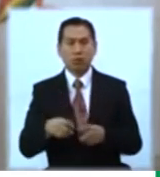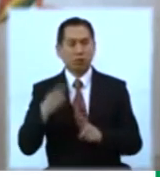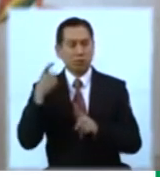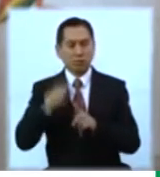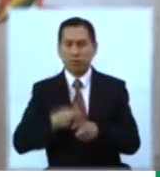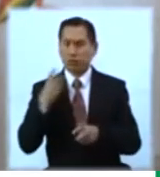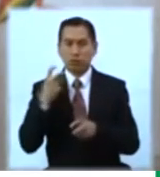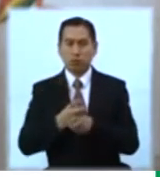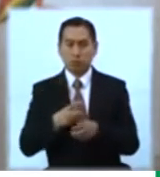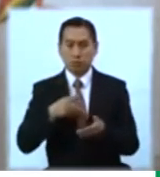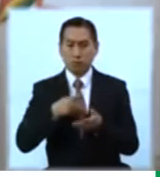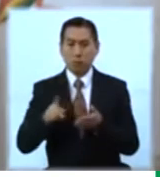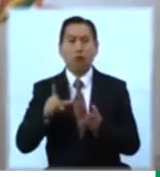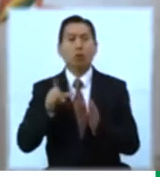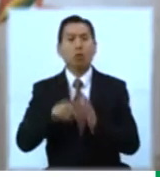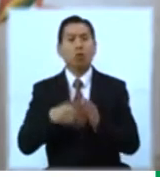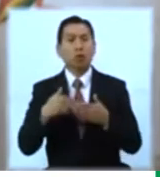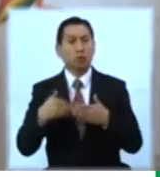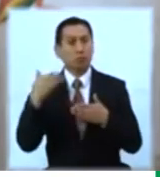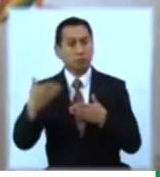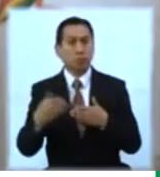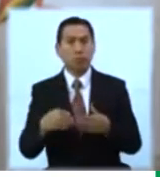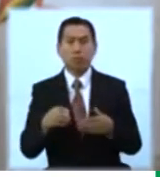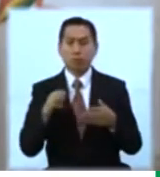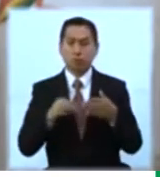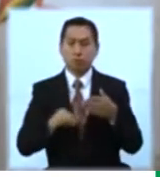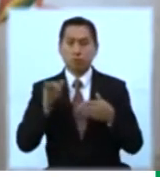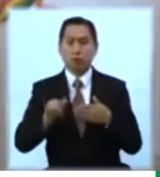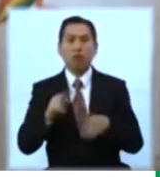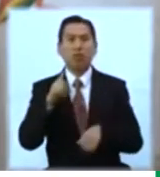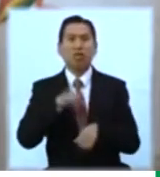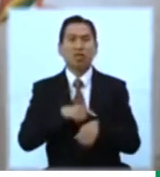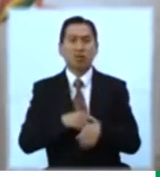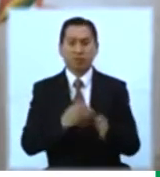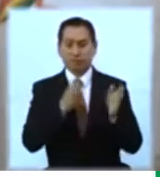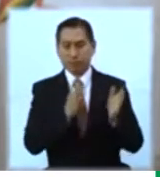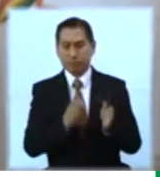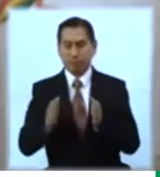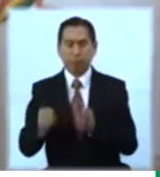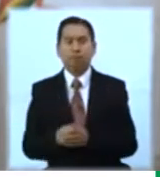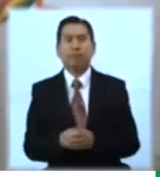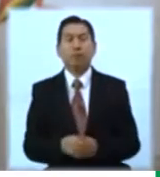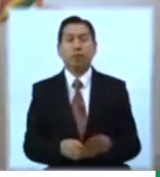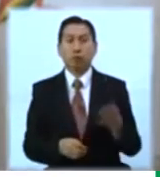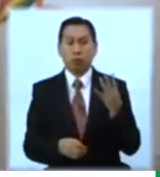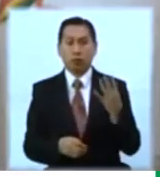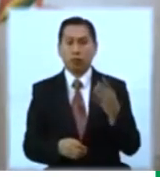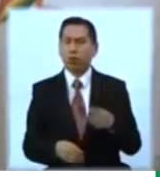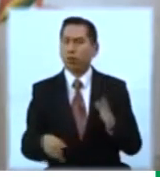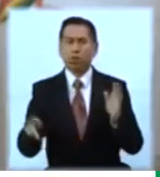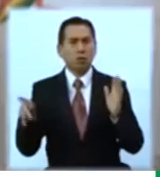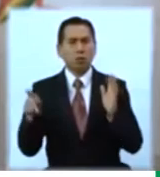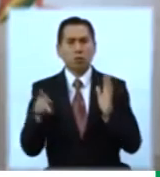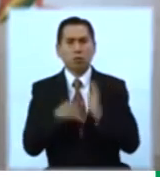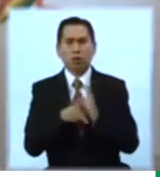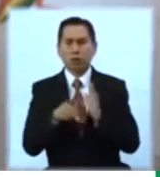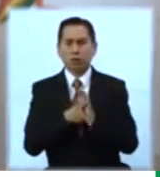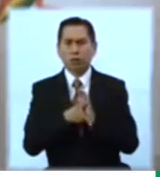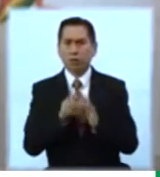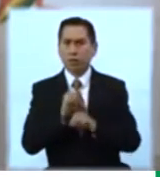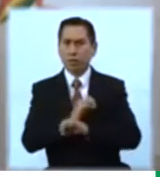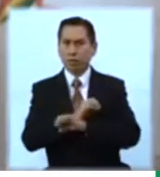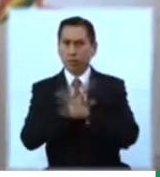sino que se pague después en mayo y a plazos cuarto se prohíbe contundentemente